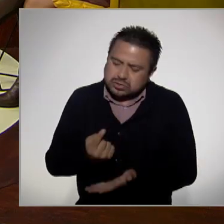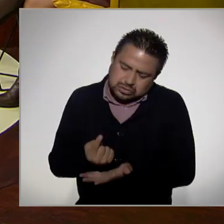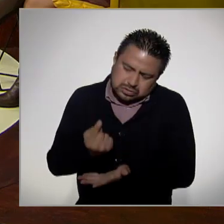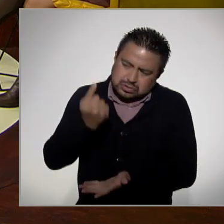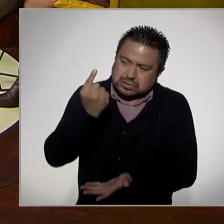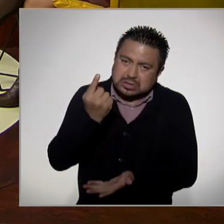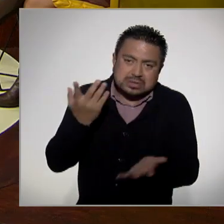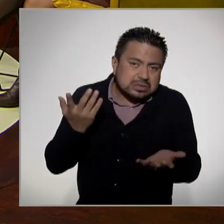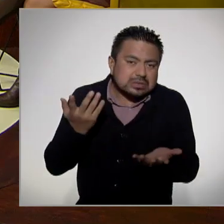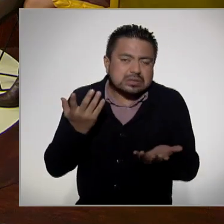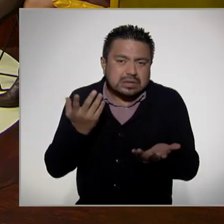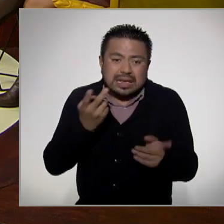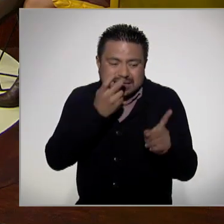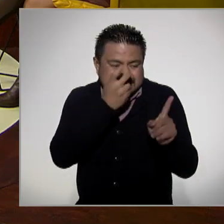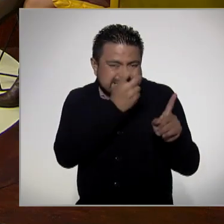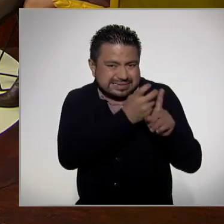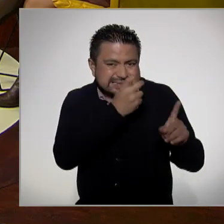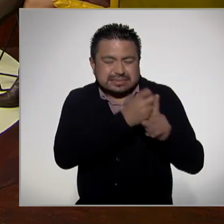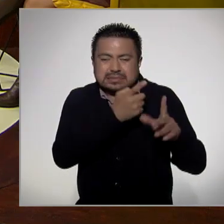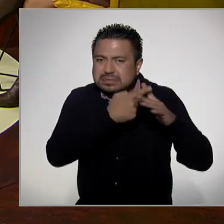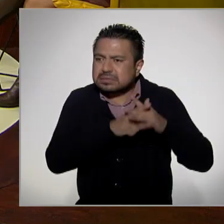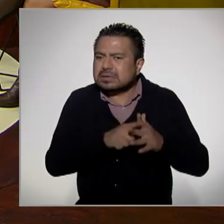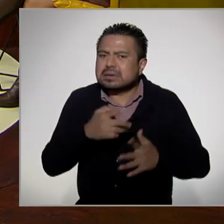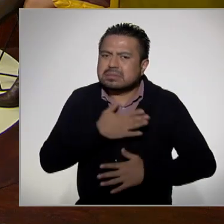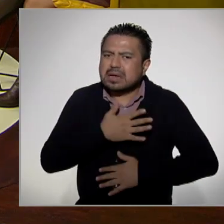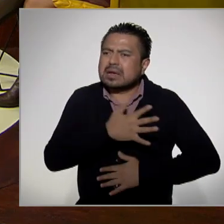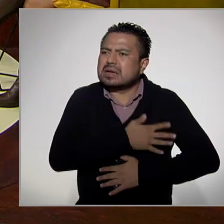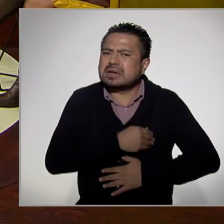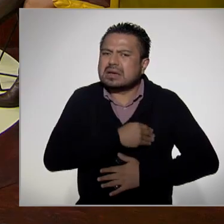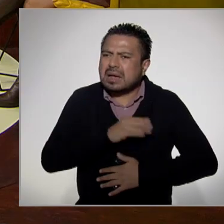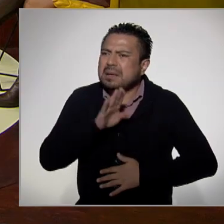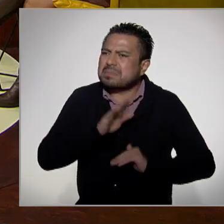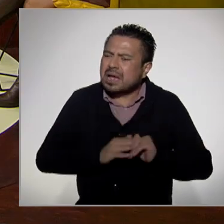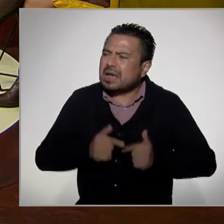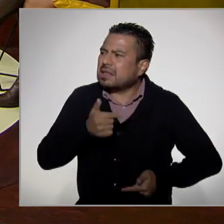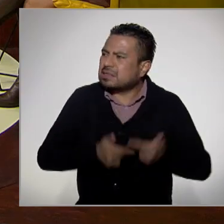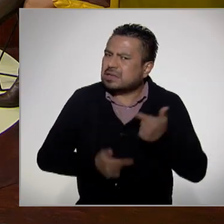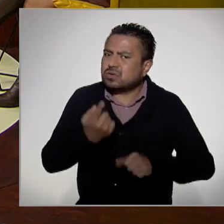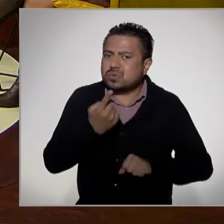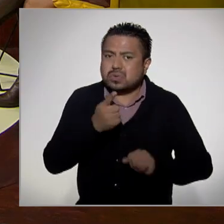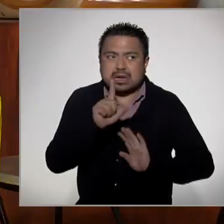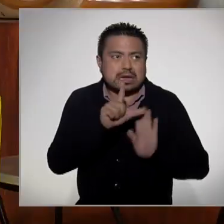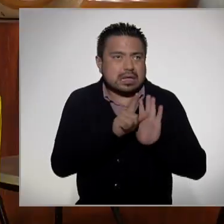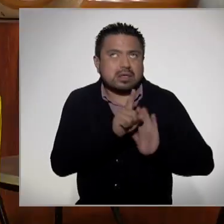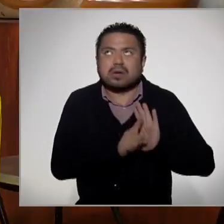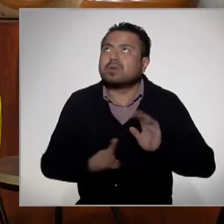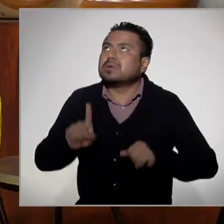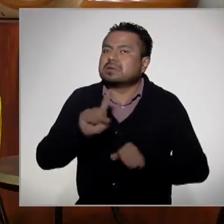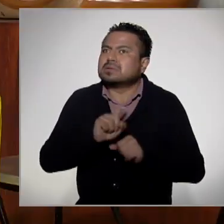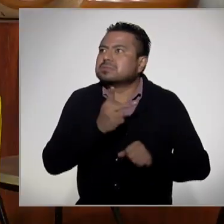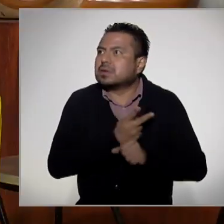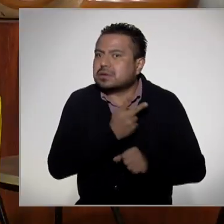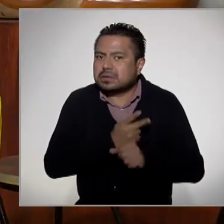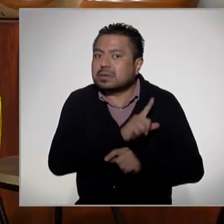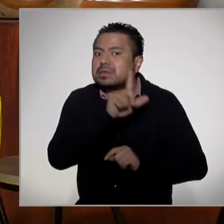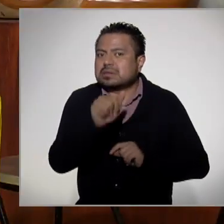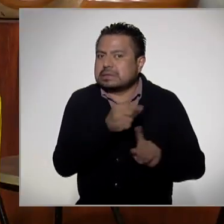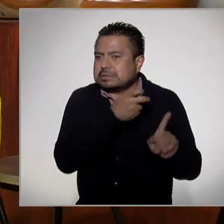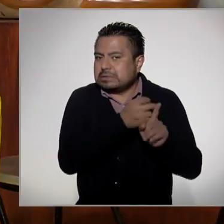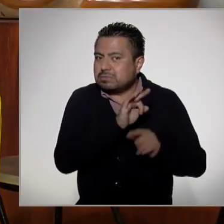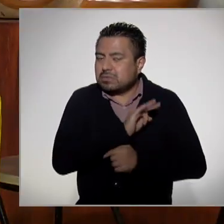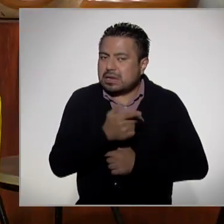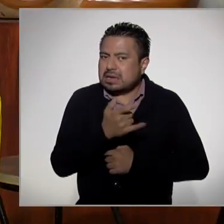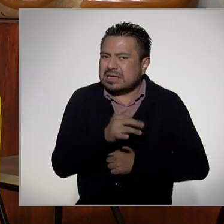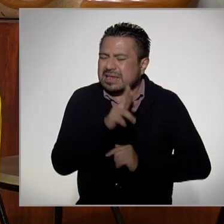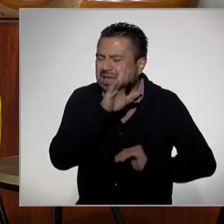de edad no y que de ahí si en nuestro niño está tomé y tome leche y toma un litro al día qué pasa esto va a condicionar una deficiencia de hierro